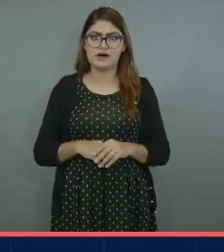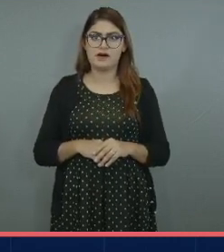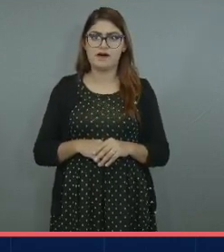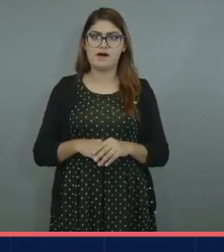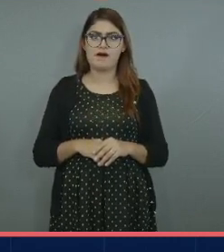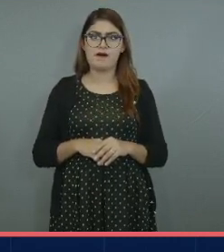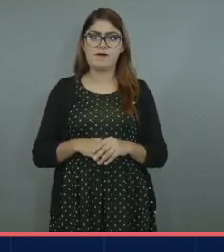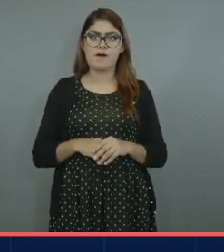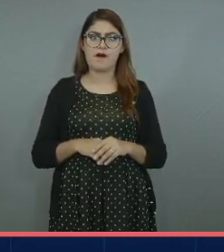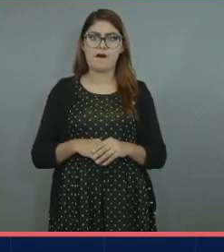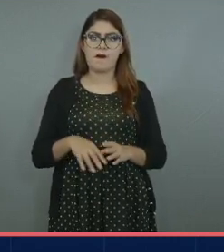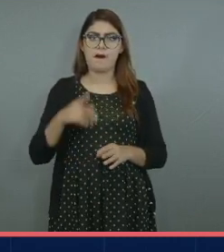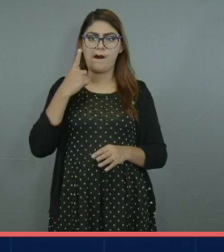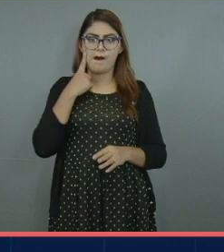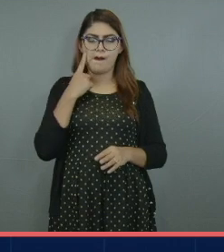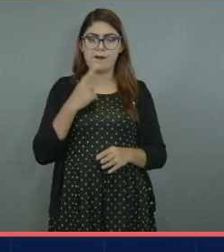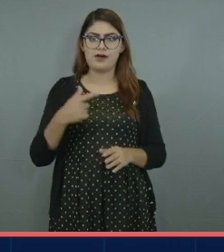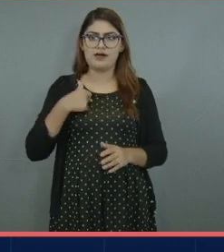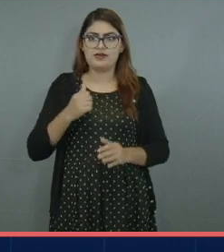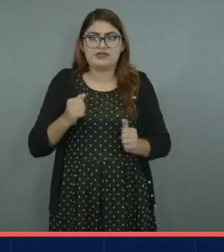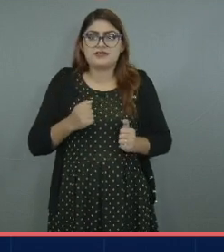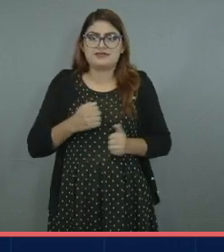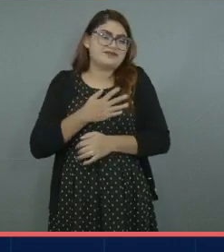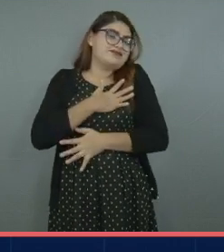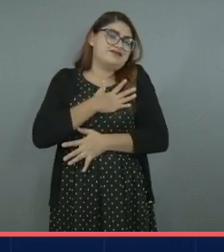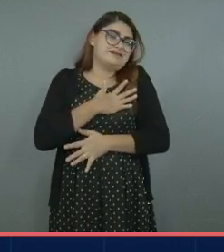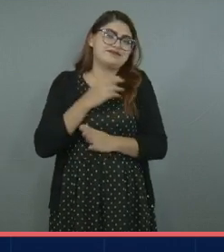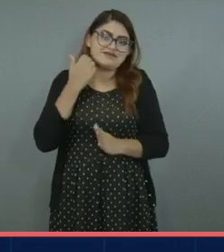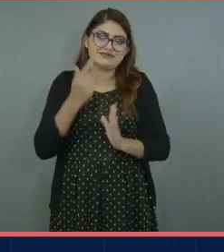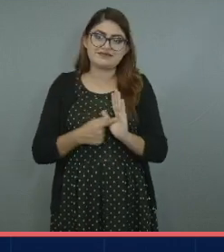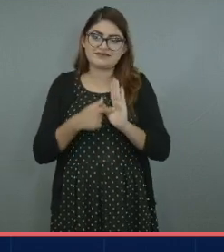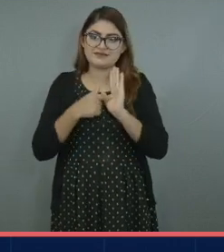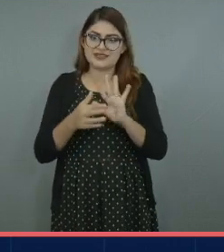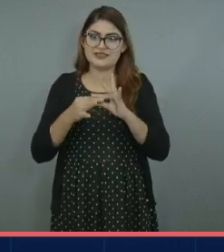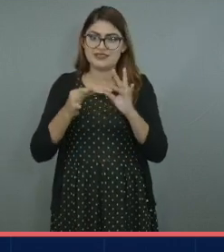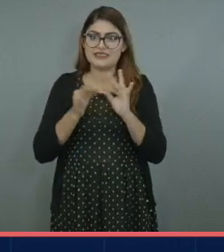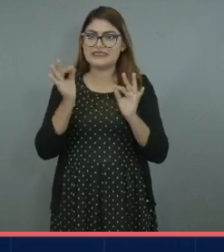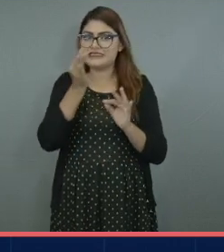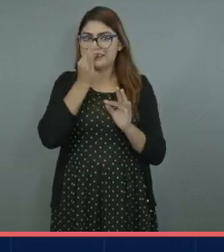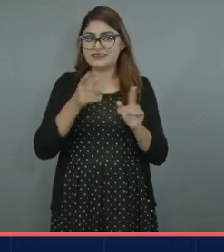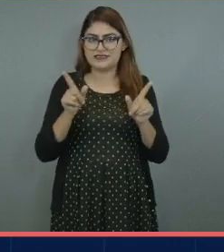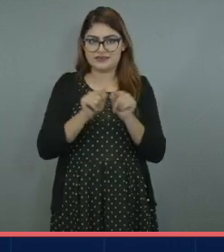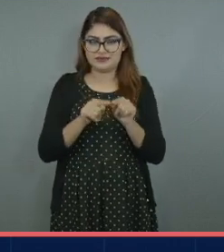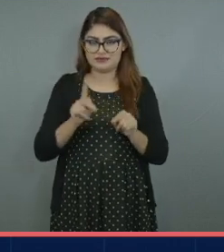Ay, es que esta parte me emociona demasiado. Y ya casi cerramos con esta parte.